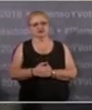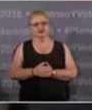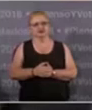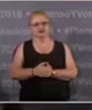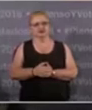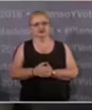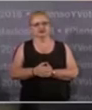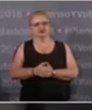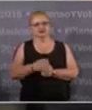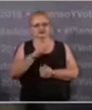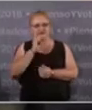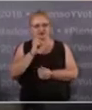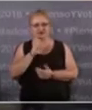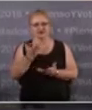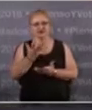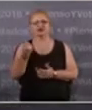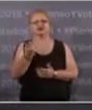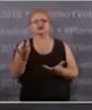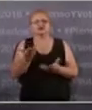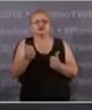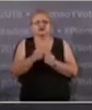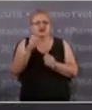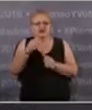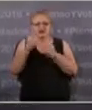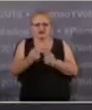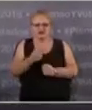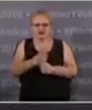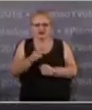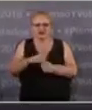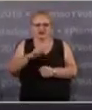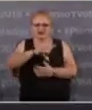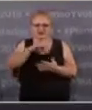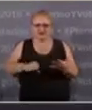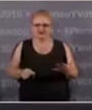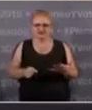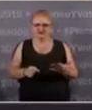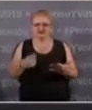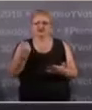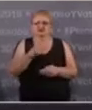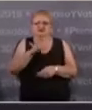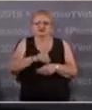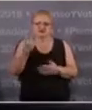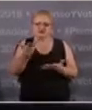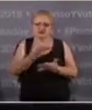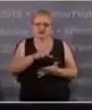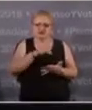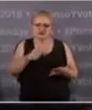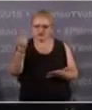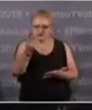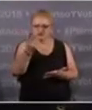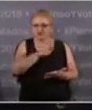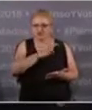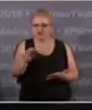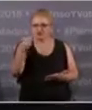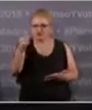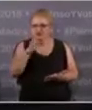Yo abriría preguntándoles qué hicimos con la seguridad en el país. ¿Qué permitimos que se hiciera con la seguridad del país? ¿Ustedes estarían dispuestos a ser policía